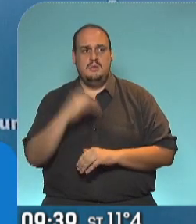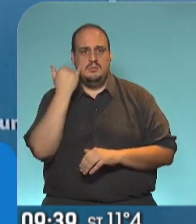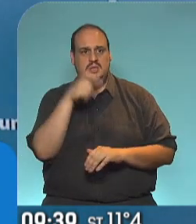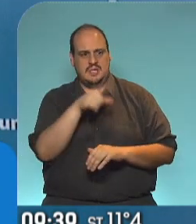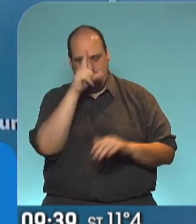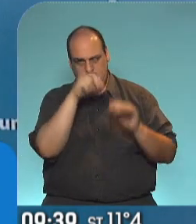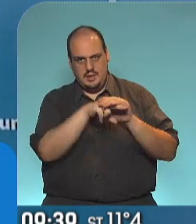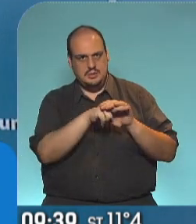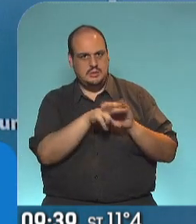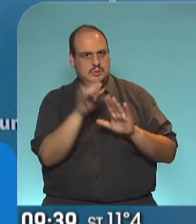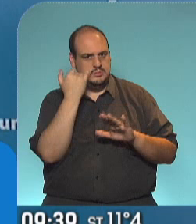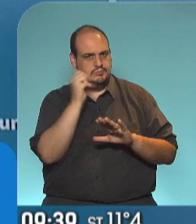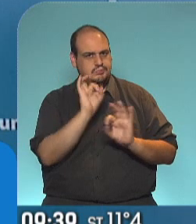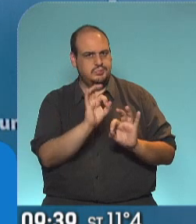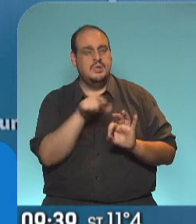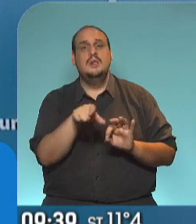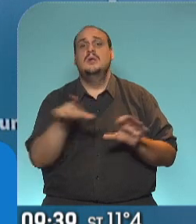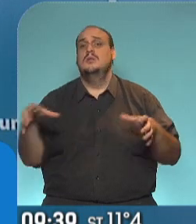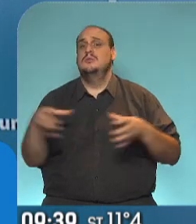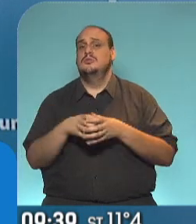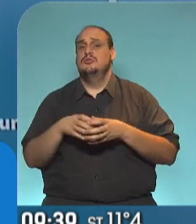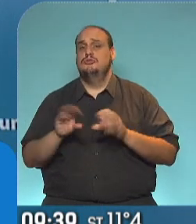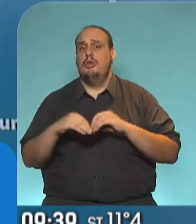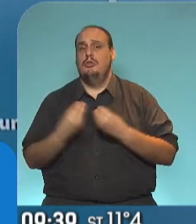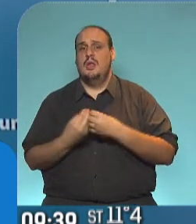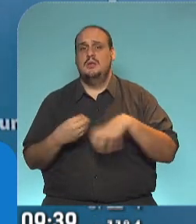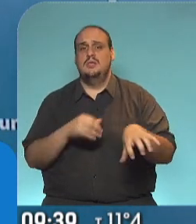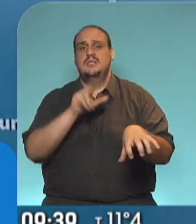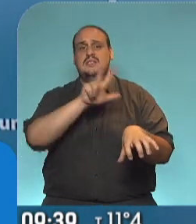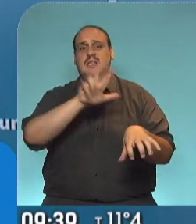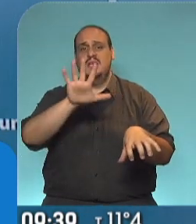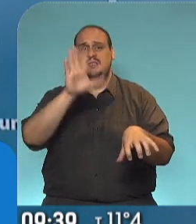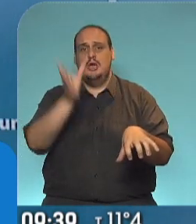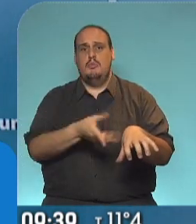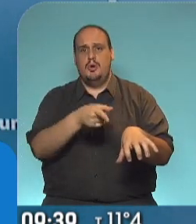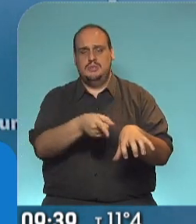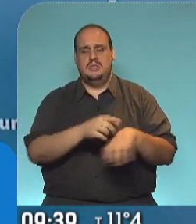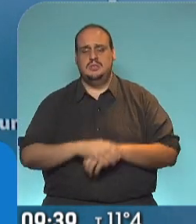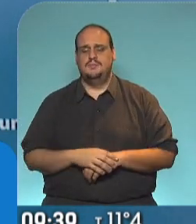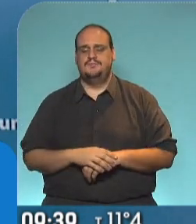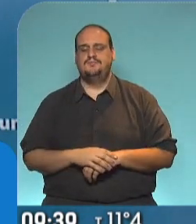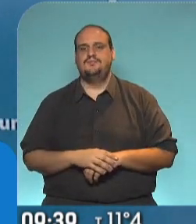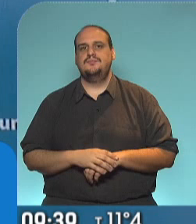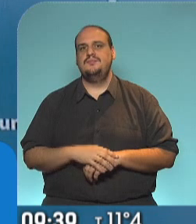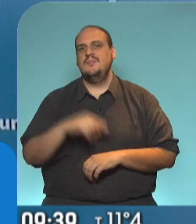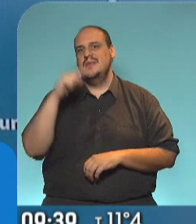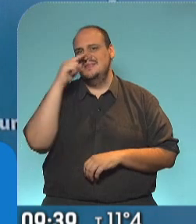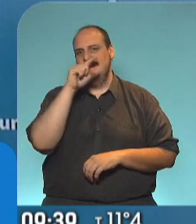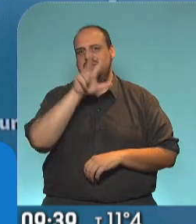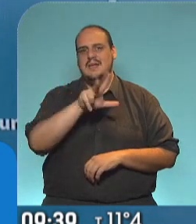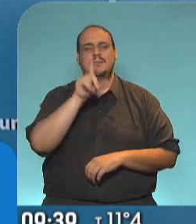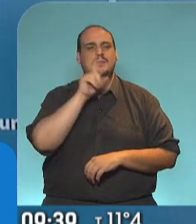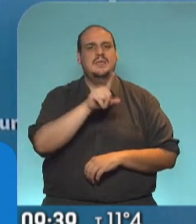por una internación representando el 35 por ciento del total de los casos confirmados 73 mil